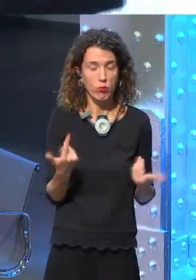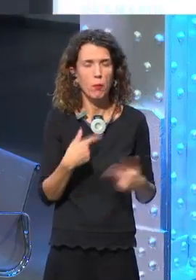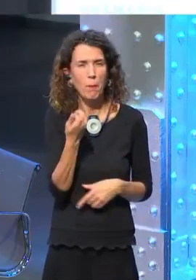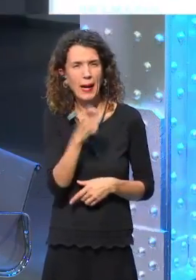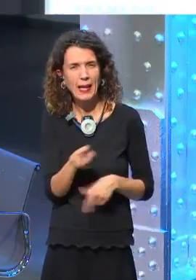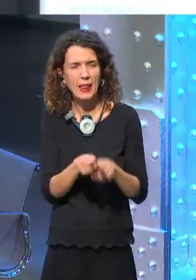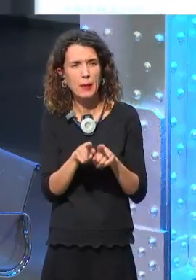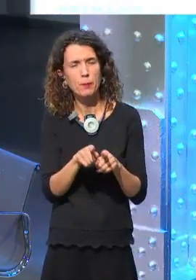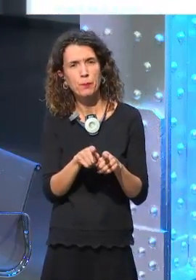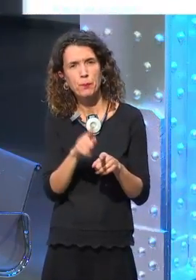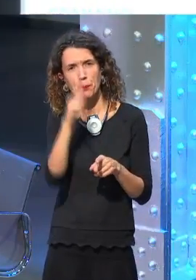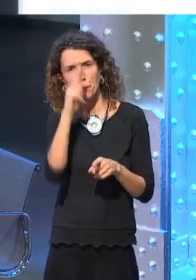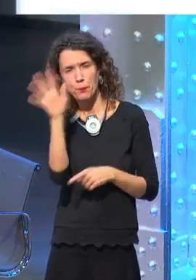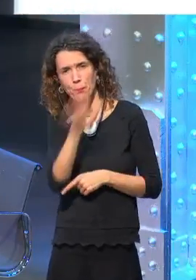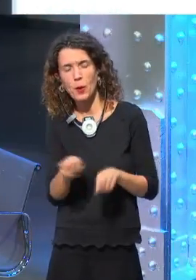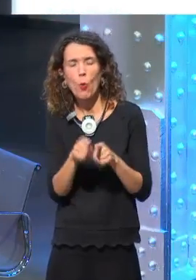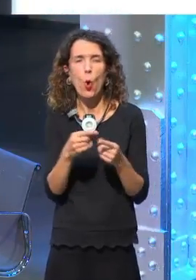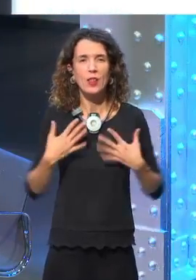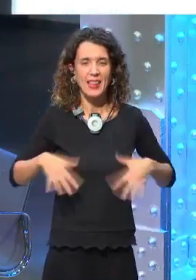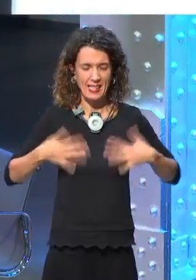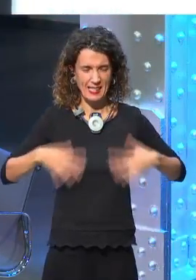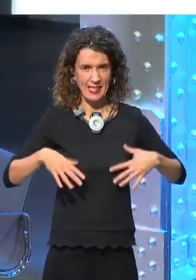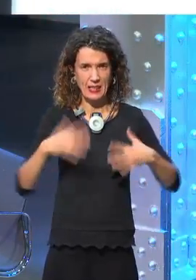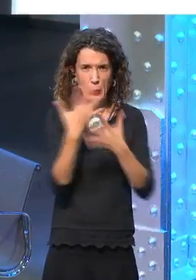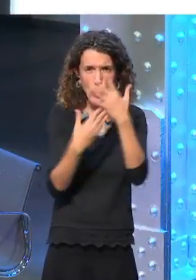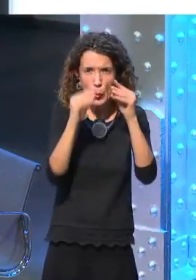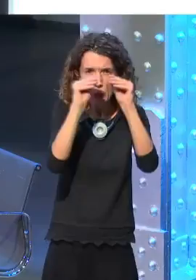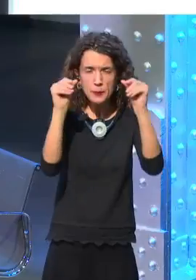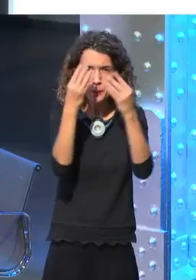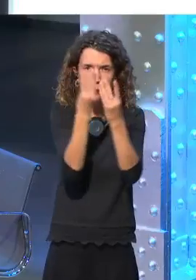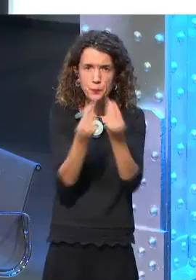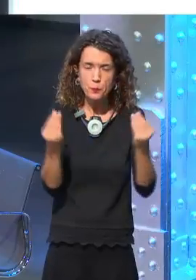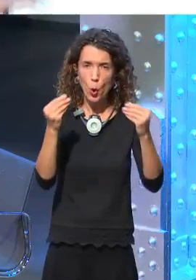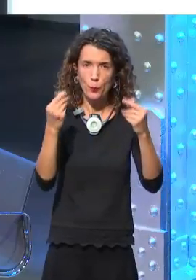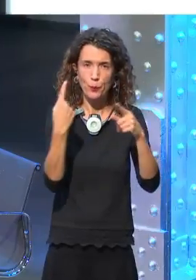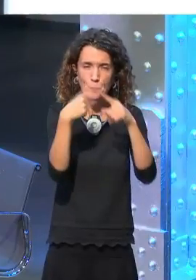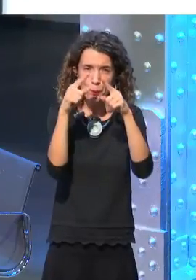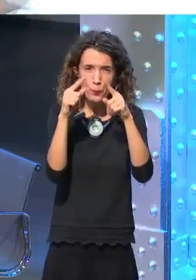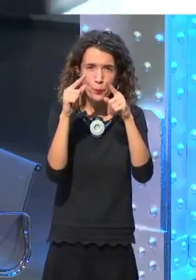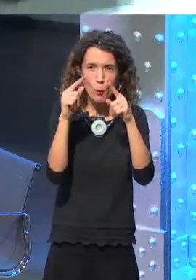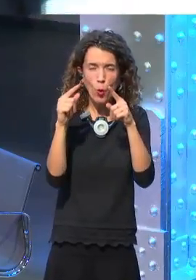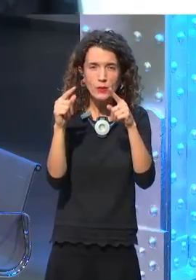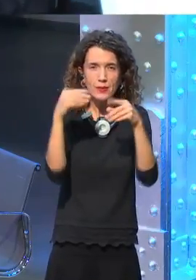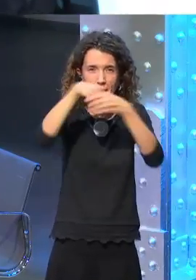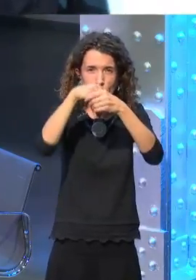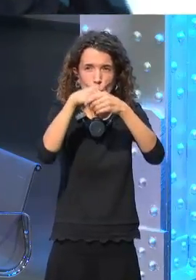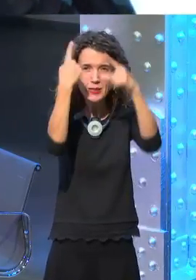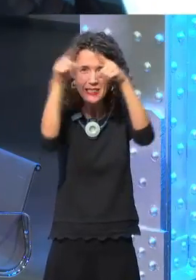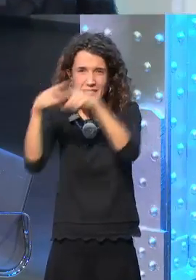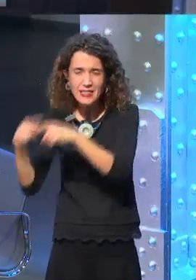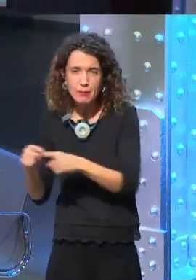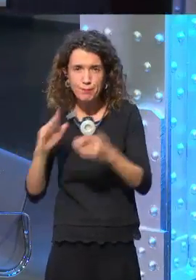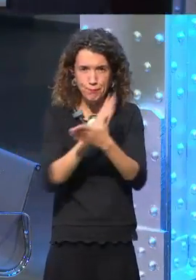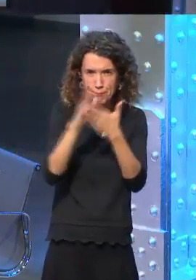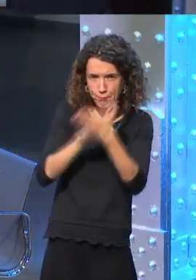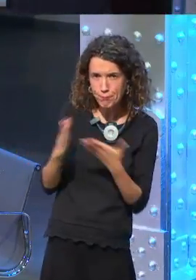Tiene un aspecto un tanto textil, parece un tejido. Ahí se perciben muchas piezas, pero